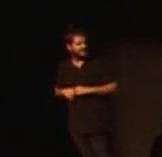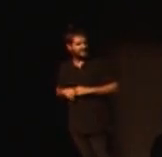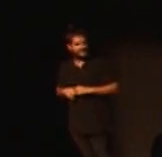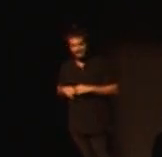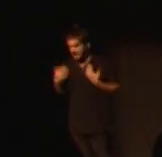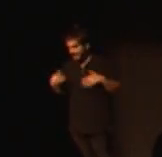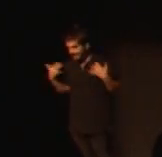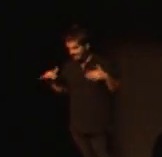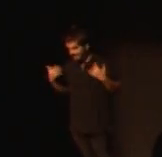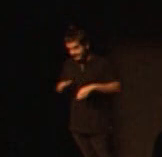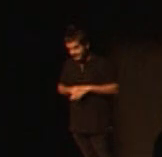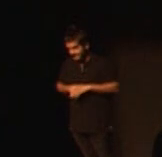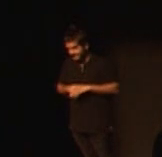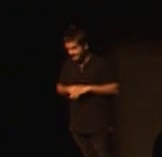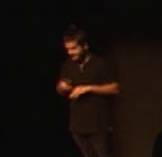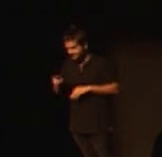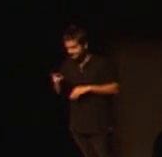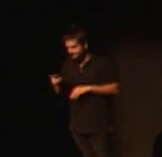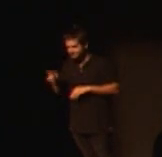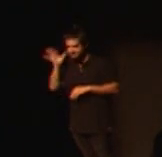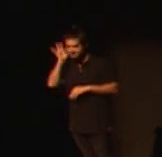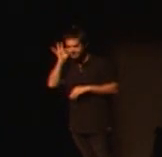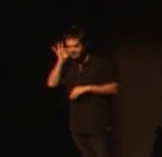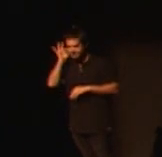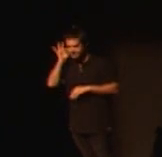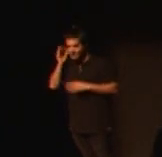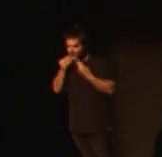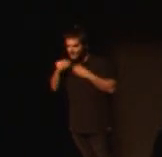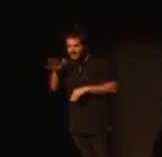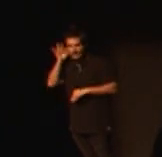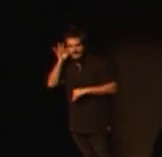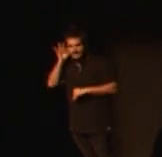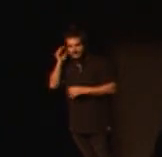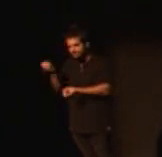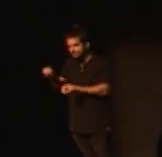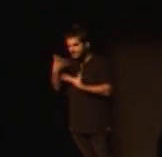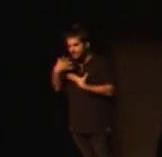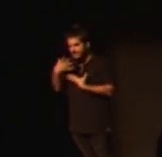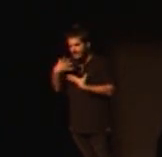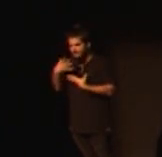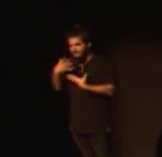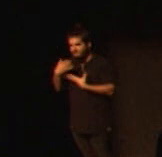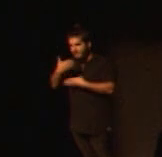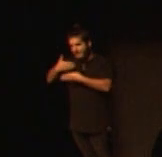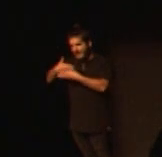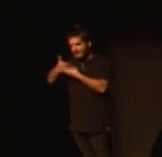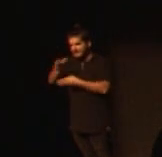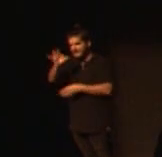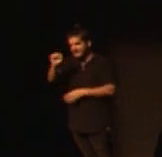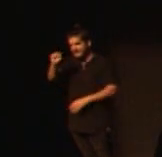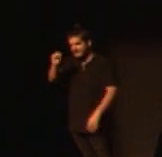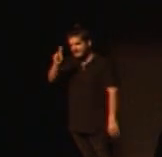Ay, es que qué mejor que ella que nos cuente cómo es eliminar esas barreras. Que nos lo cuente Sara.